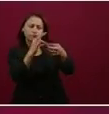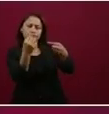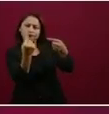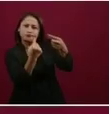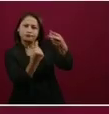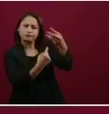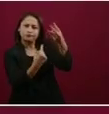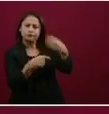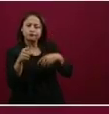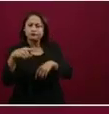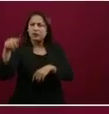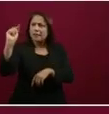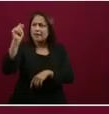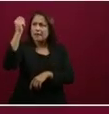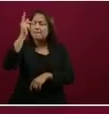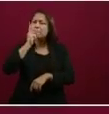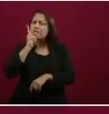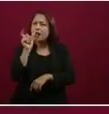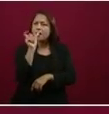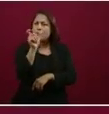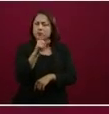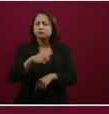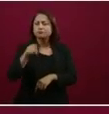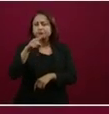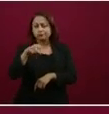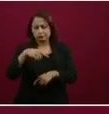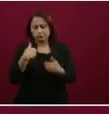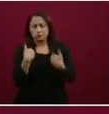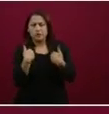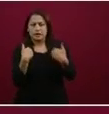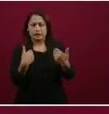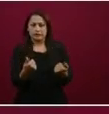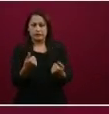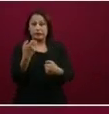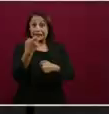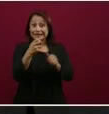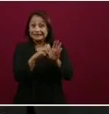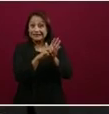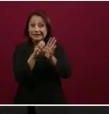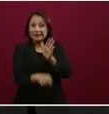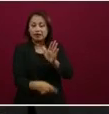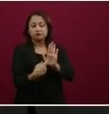técnicamente porque esto va a servir de ejemplo